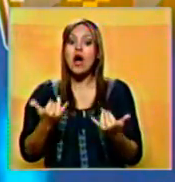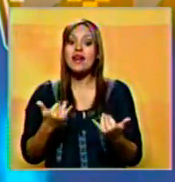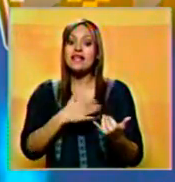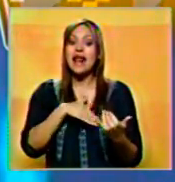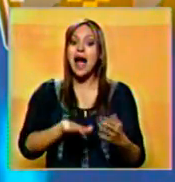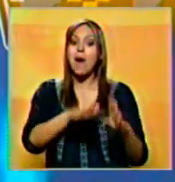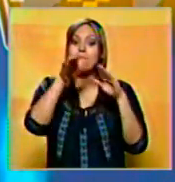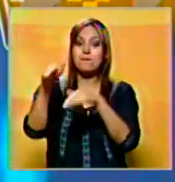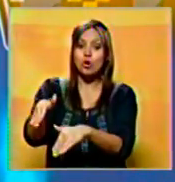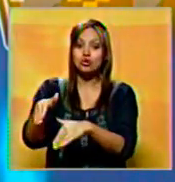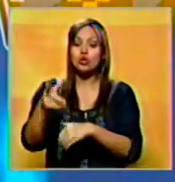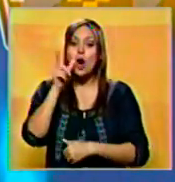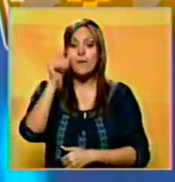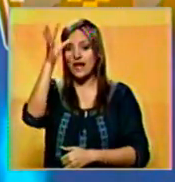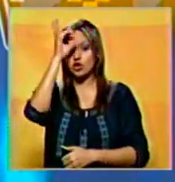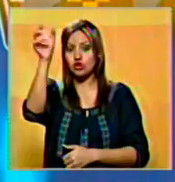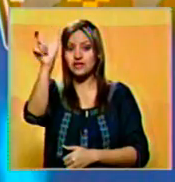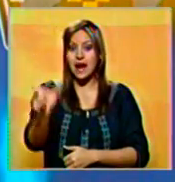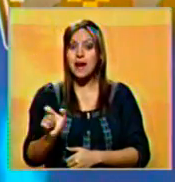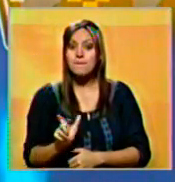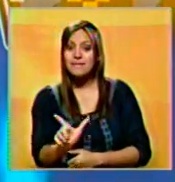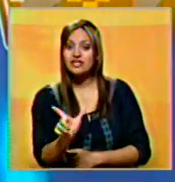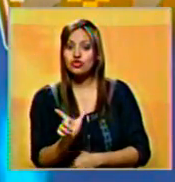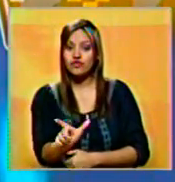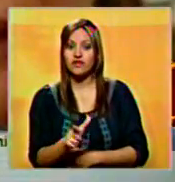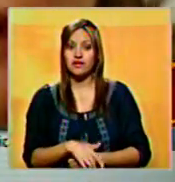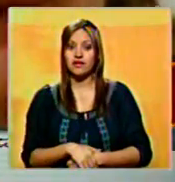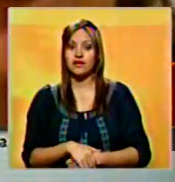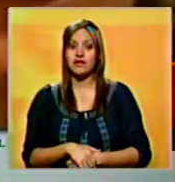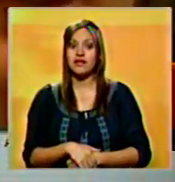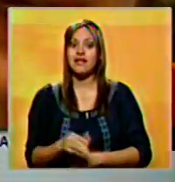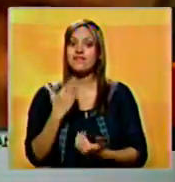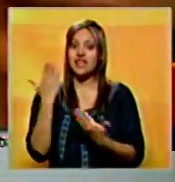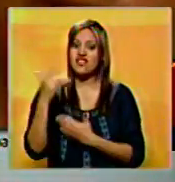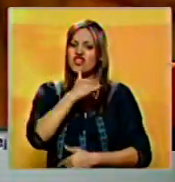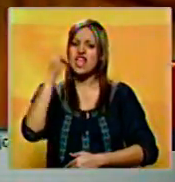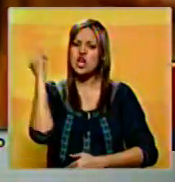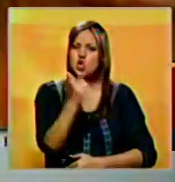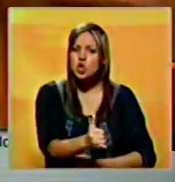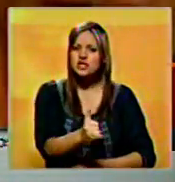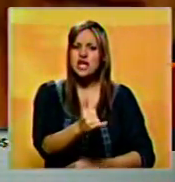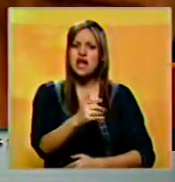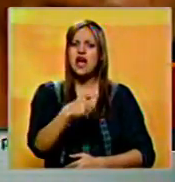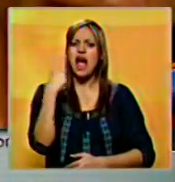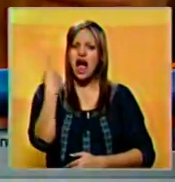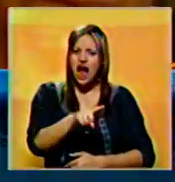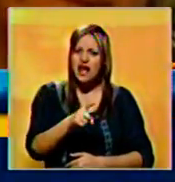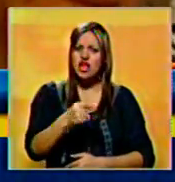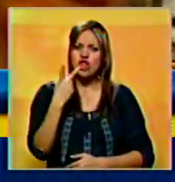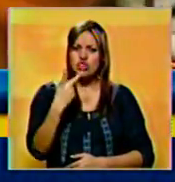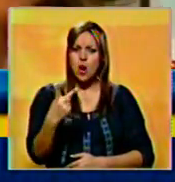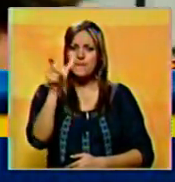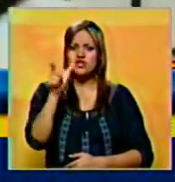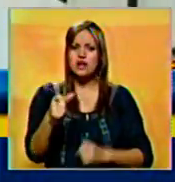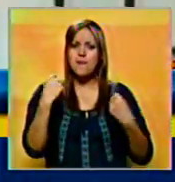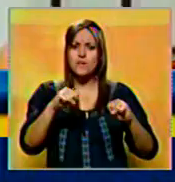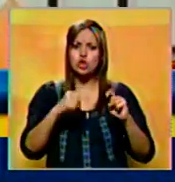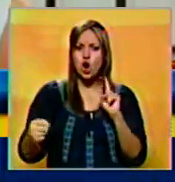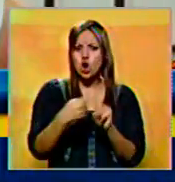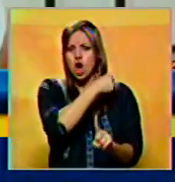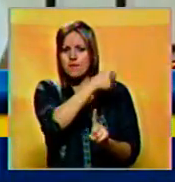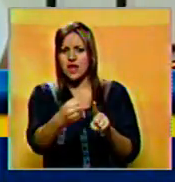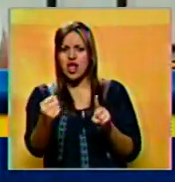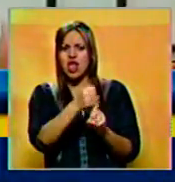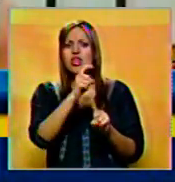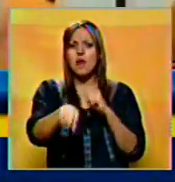a la candidatura del concejal por el PSUV, Luis Díaz. Gloria Torcat denunció que fue golpeada por dos presuntos motorizados luego